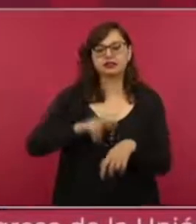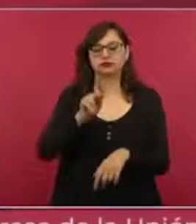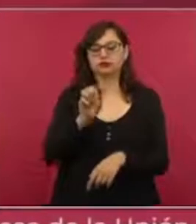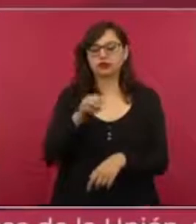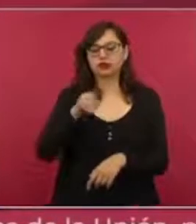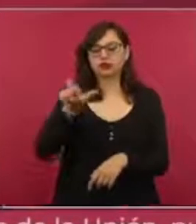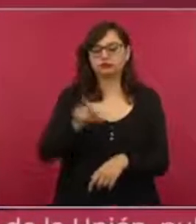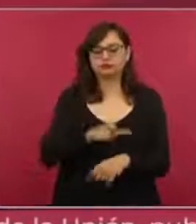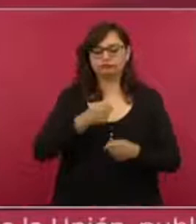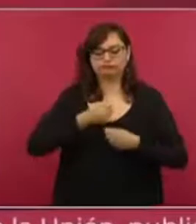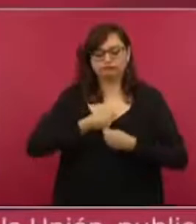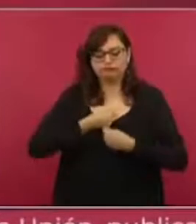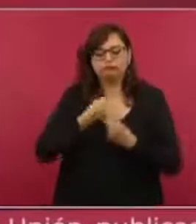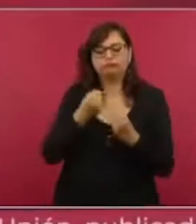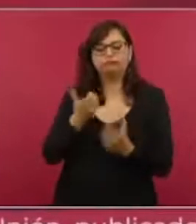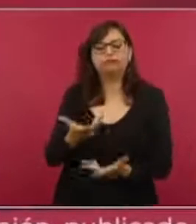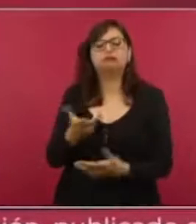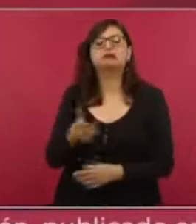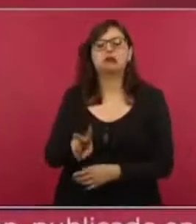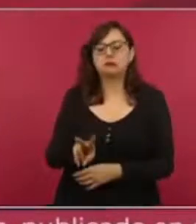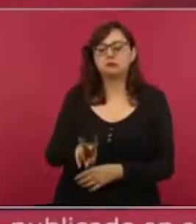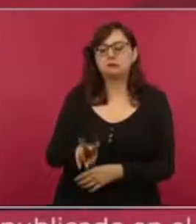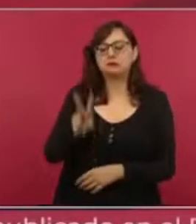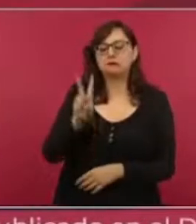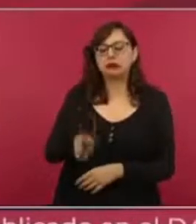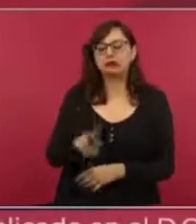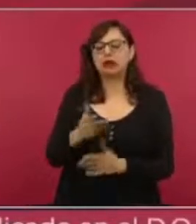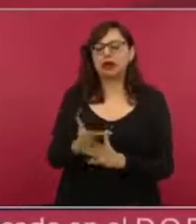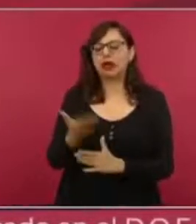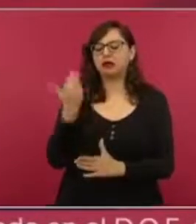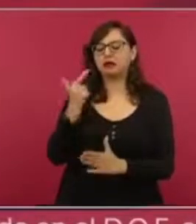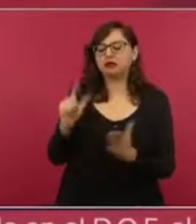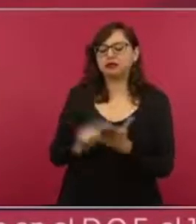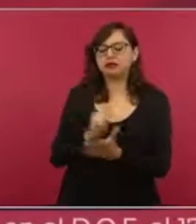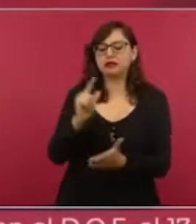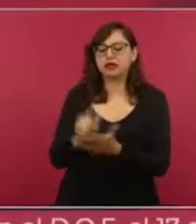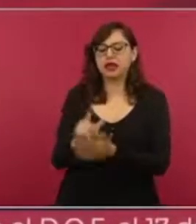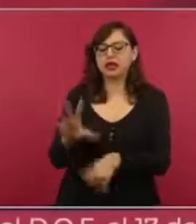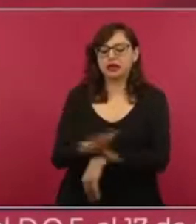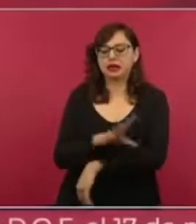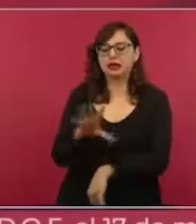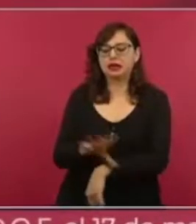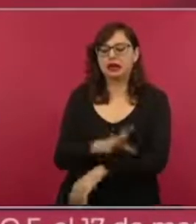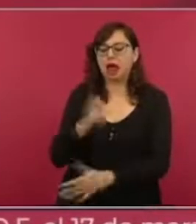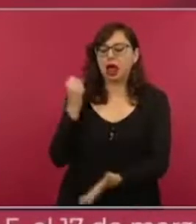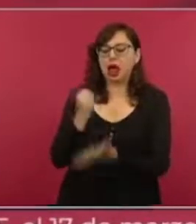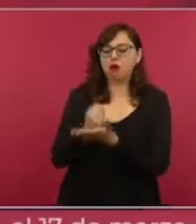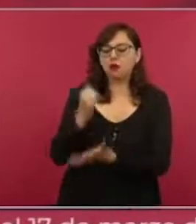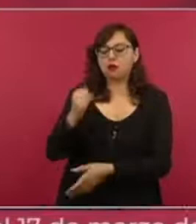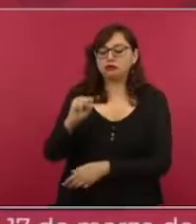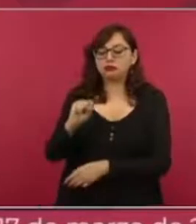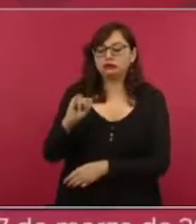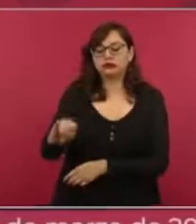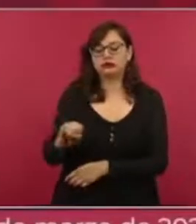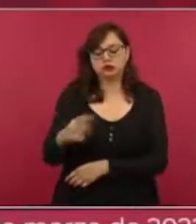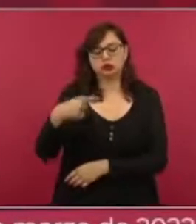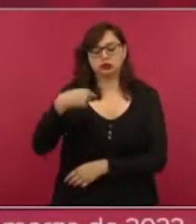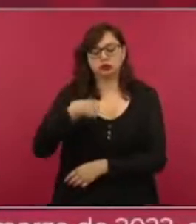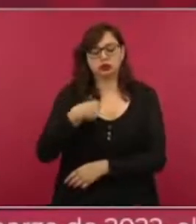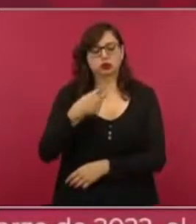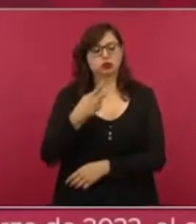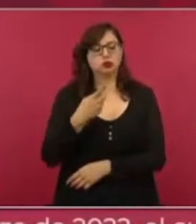dinero a los legisladores para que se aprobara esa